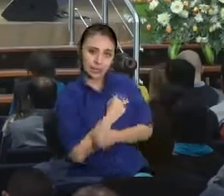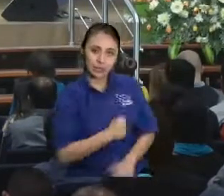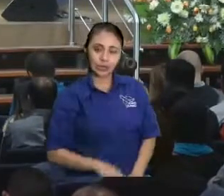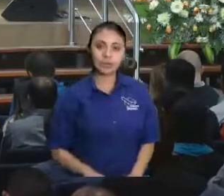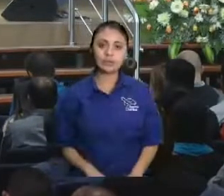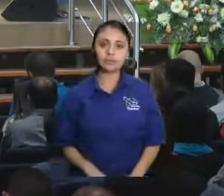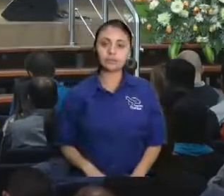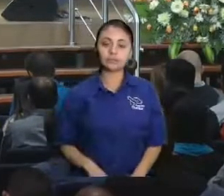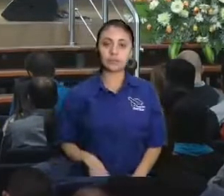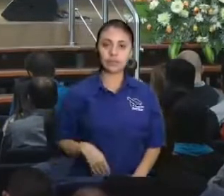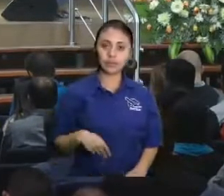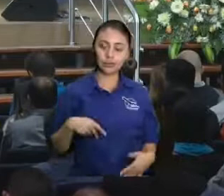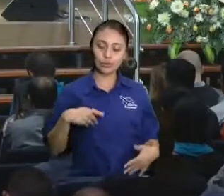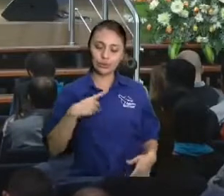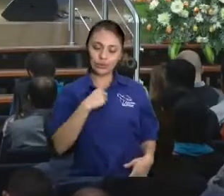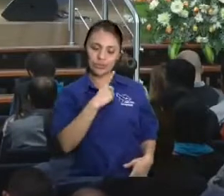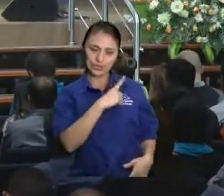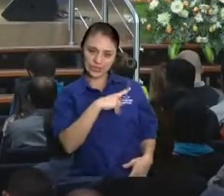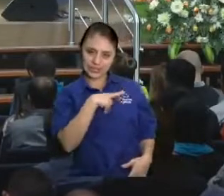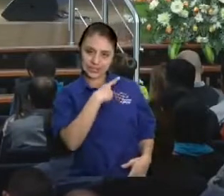punto central es que en el tiempo final,